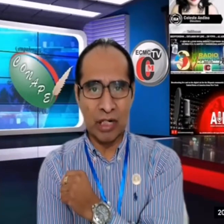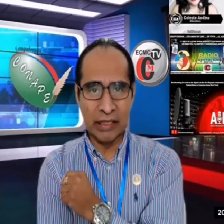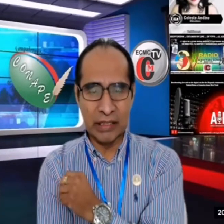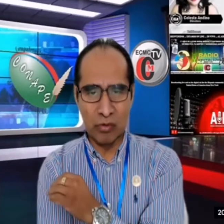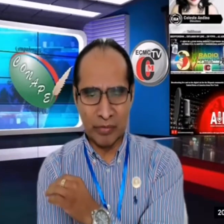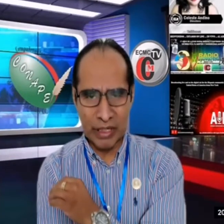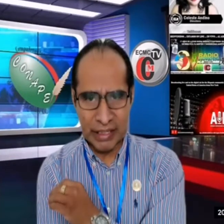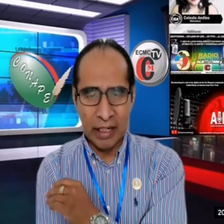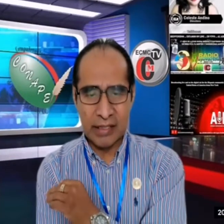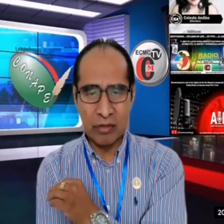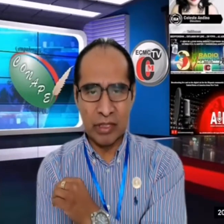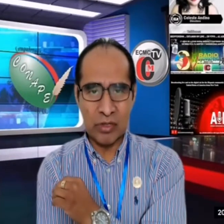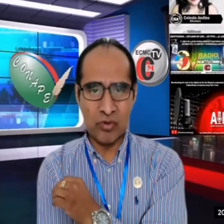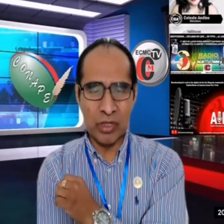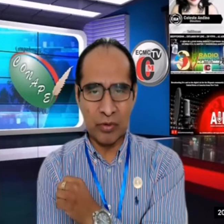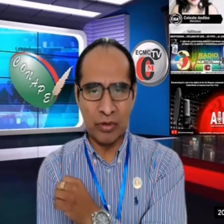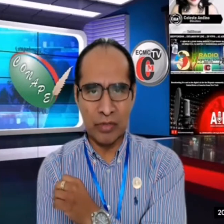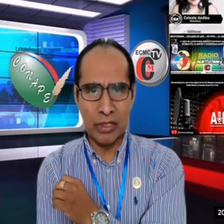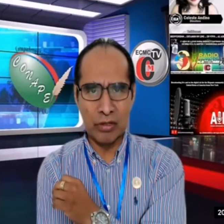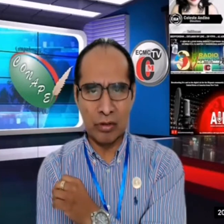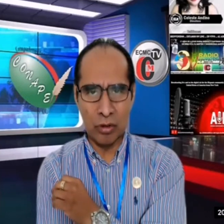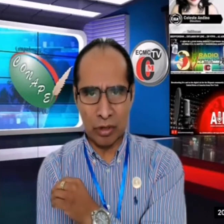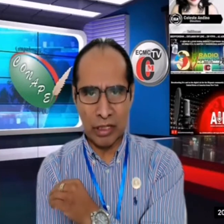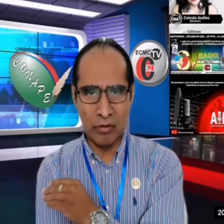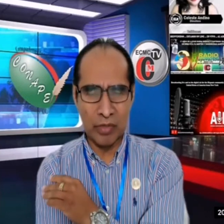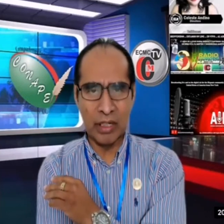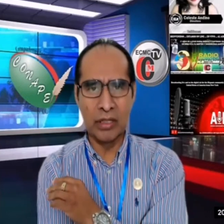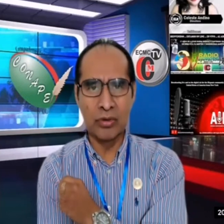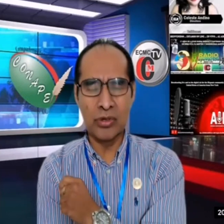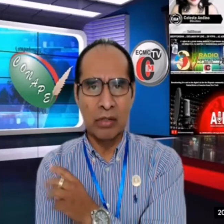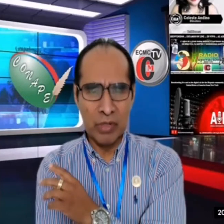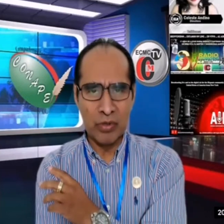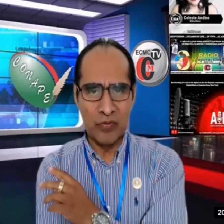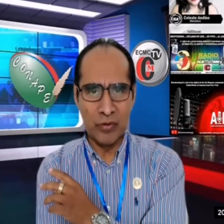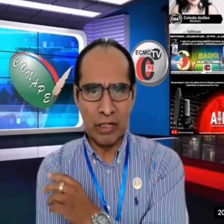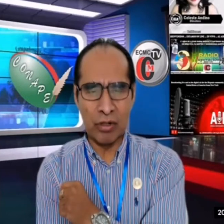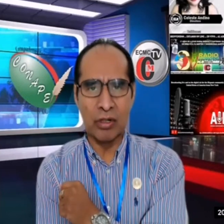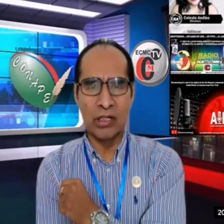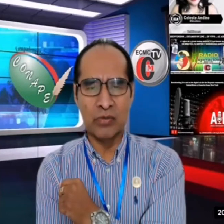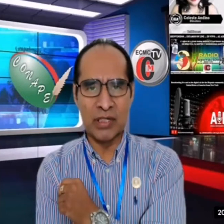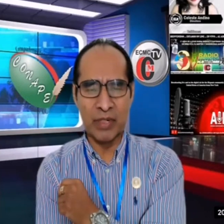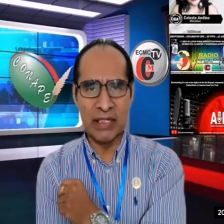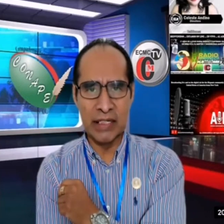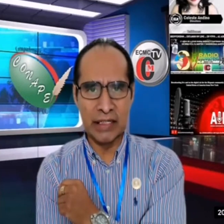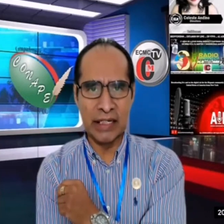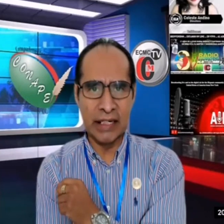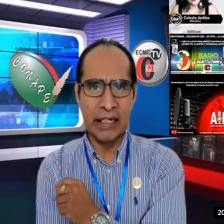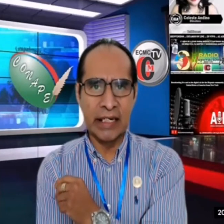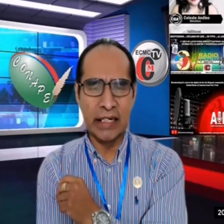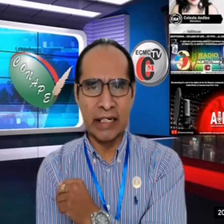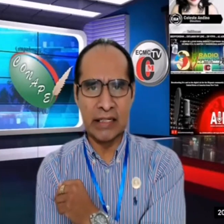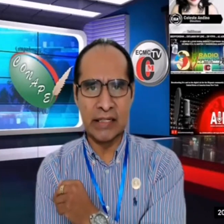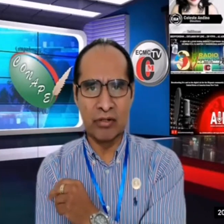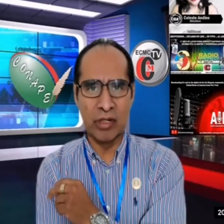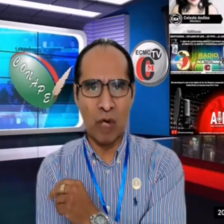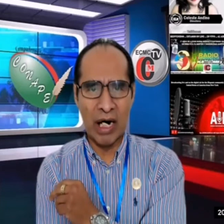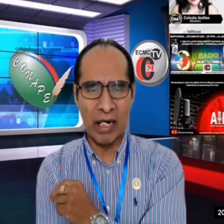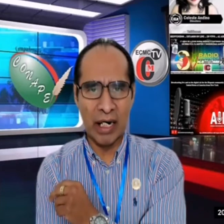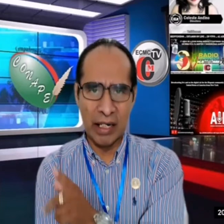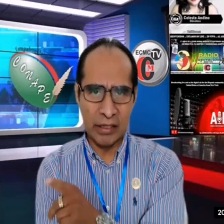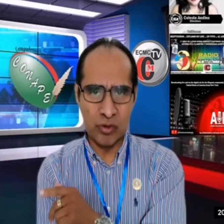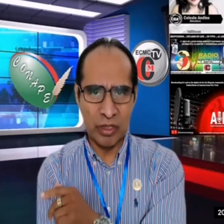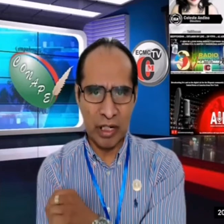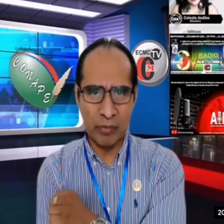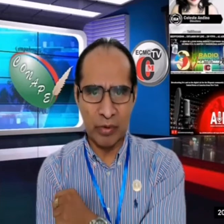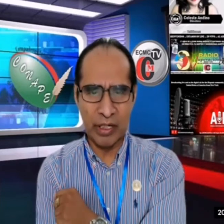todo Latinoamérica. Les saluda a su servidor y amigo Cornelio Merlín Cruz, miembro fundador y vicepresidente en el estado de